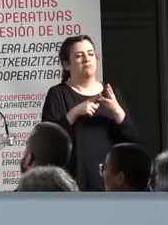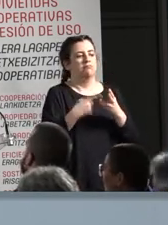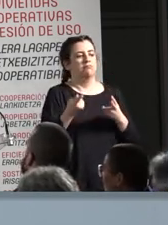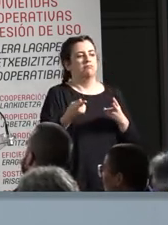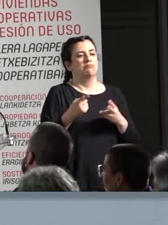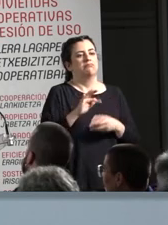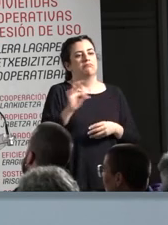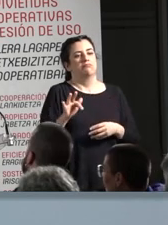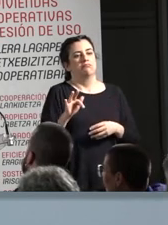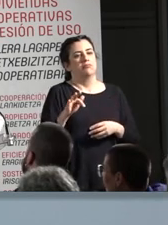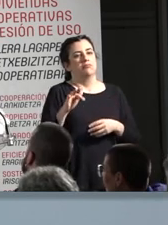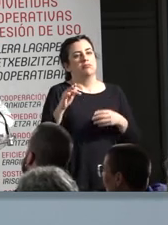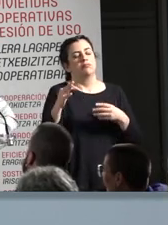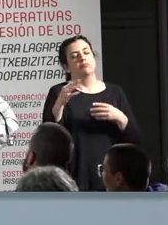es